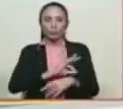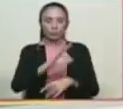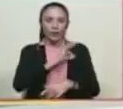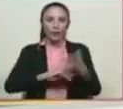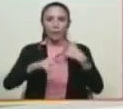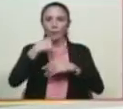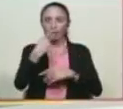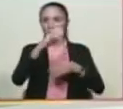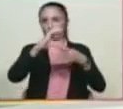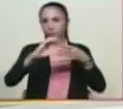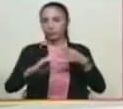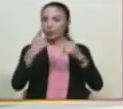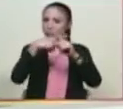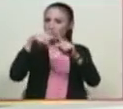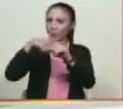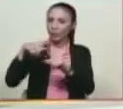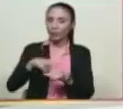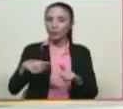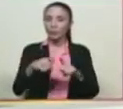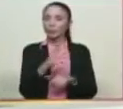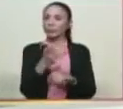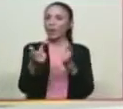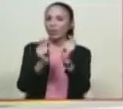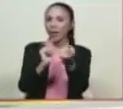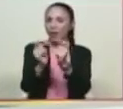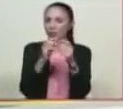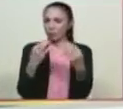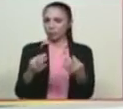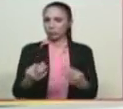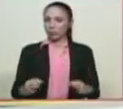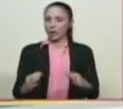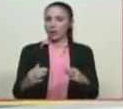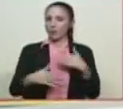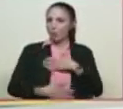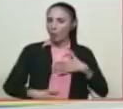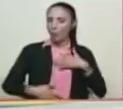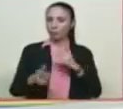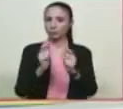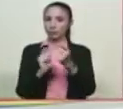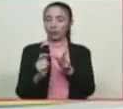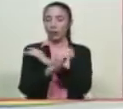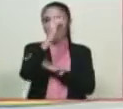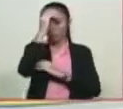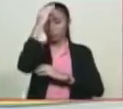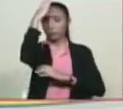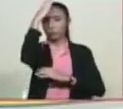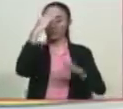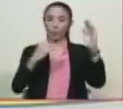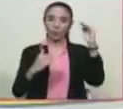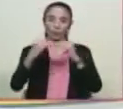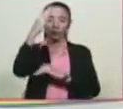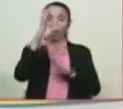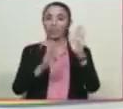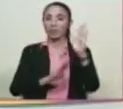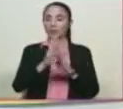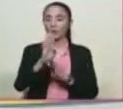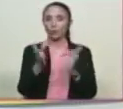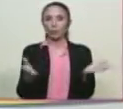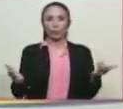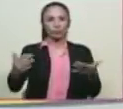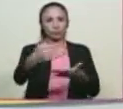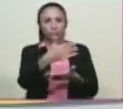una sociedad que sea capaz de dialogar desde adentro y que a través del conocimiento puede elevarse al desarrollo